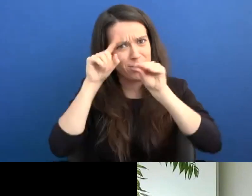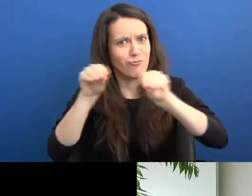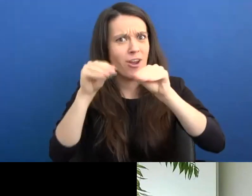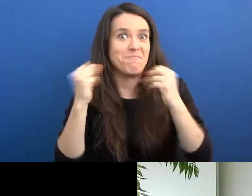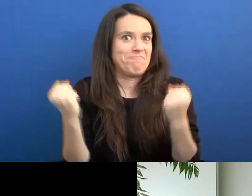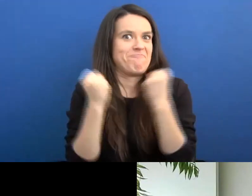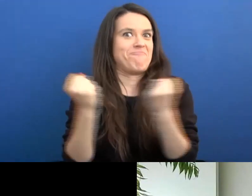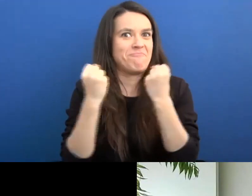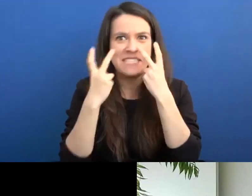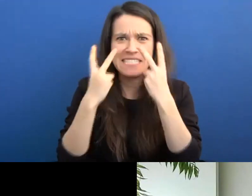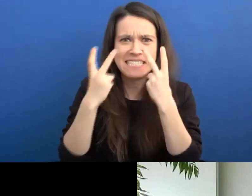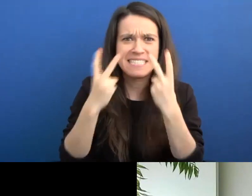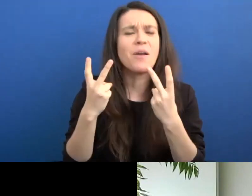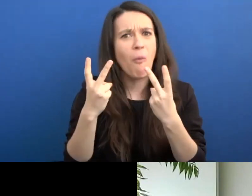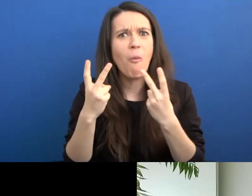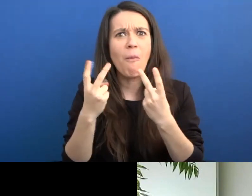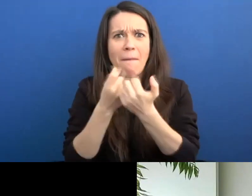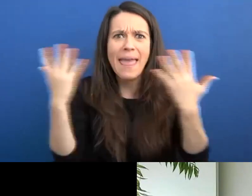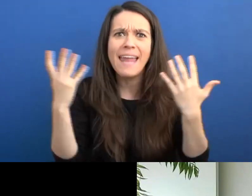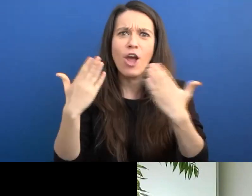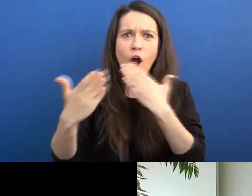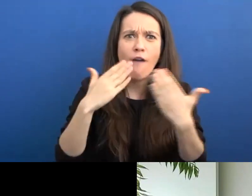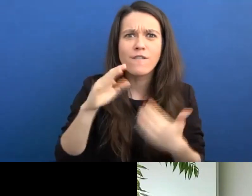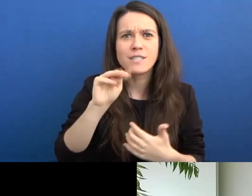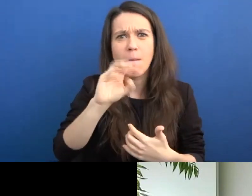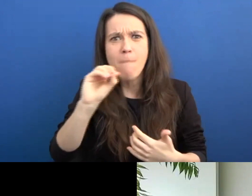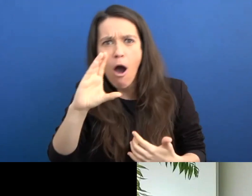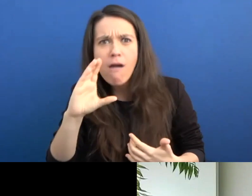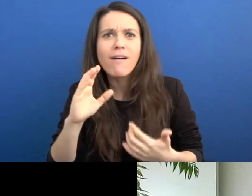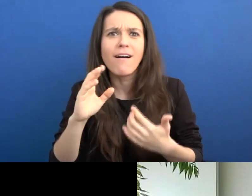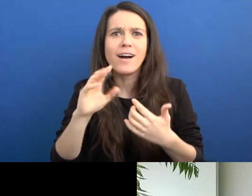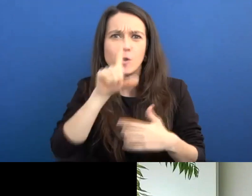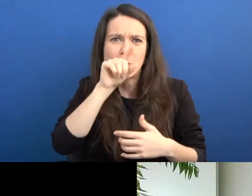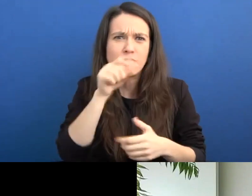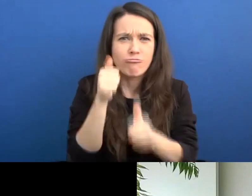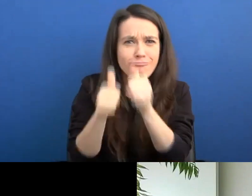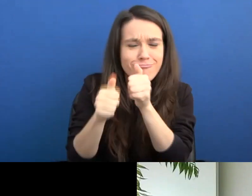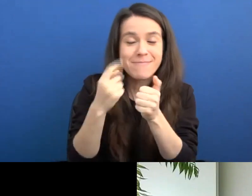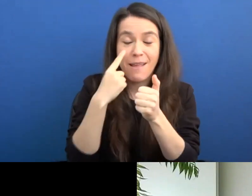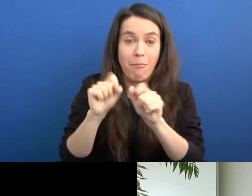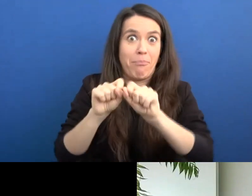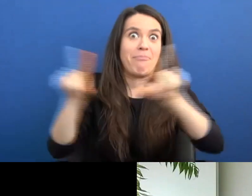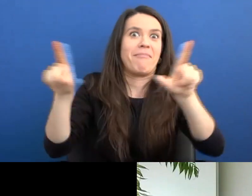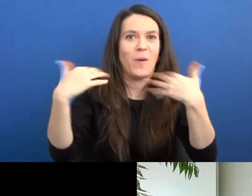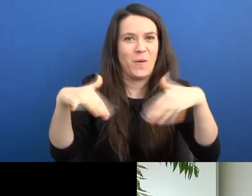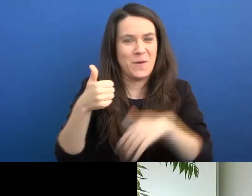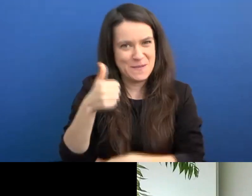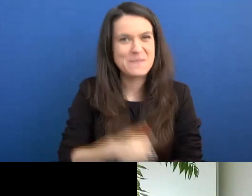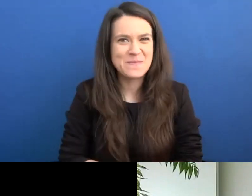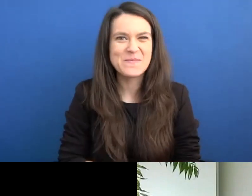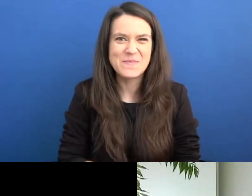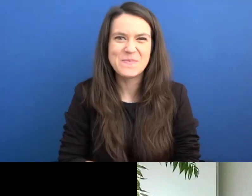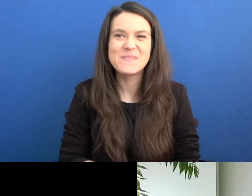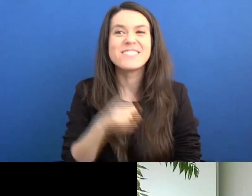de lenguas orales, da muchísimas clases. En Twitter veo también las simulaciones